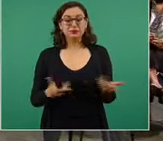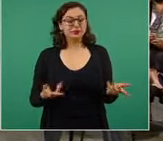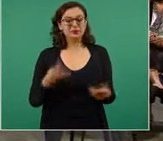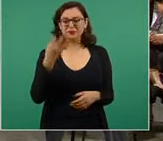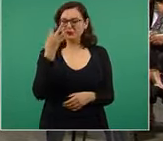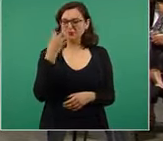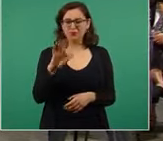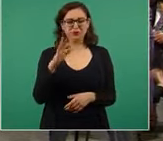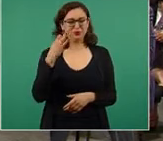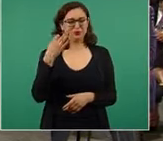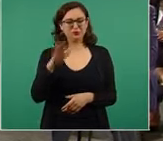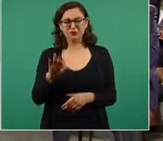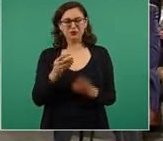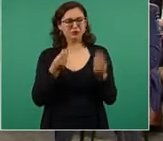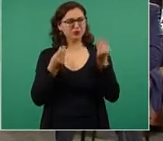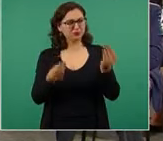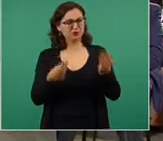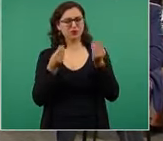grosera,